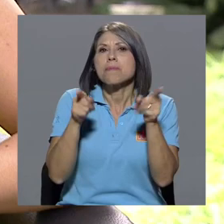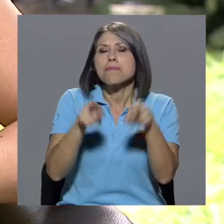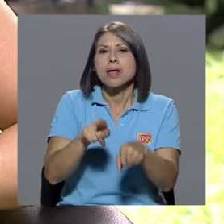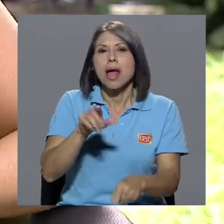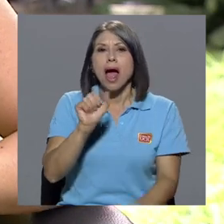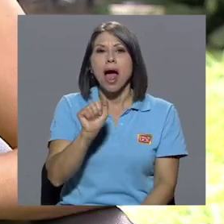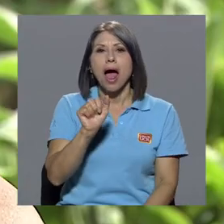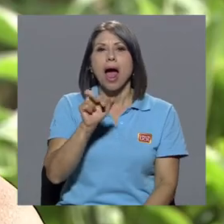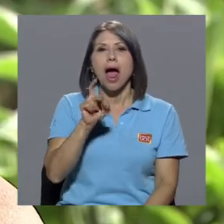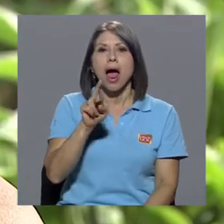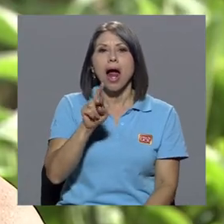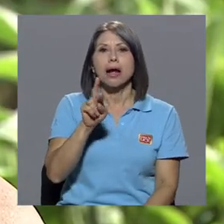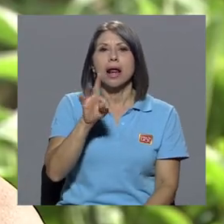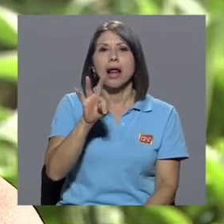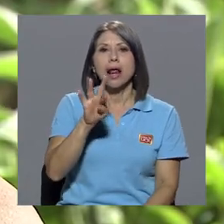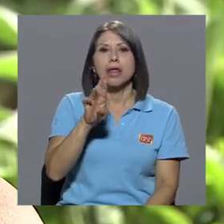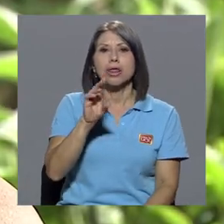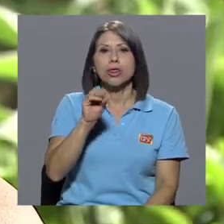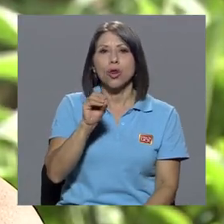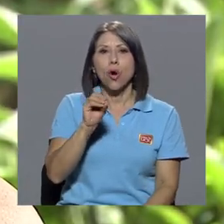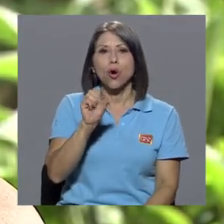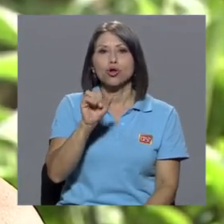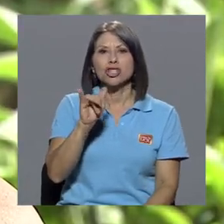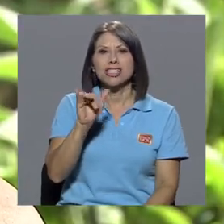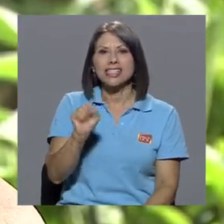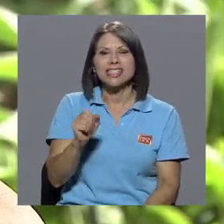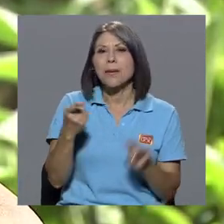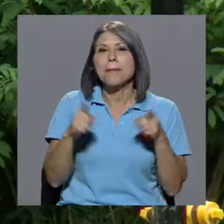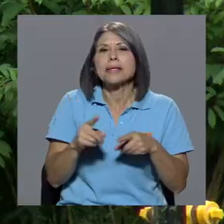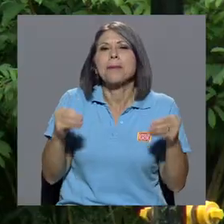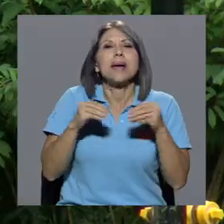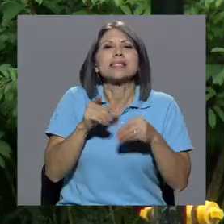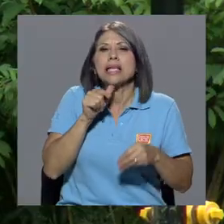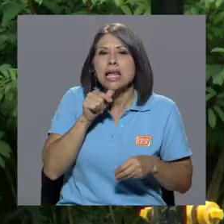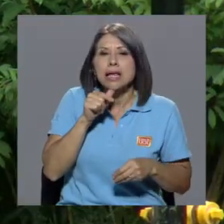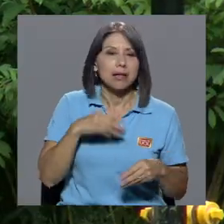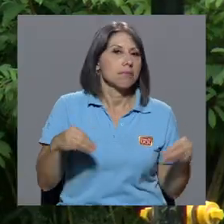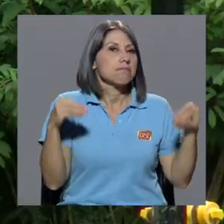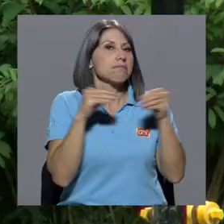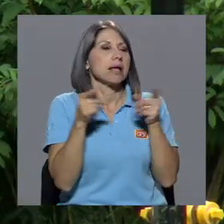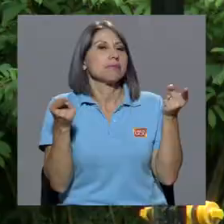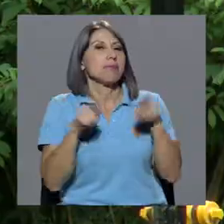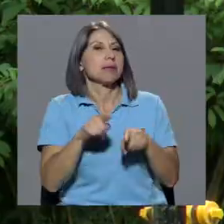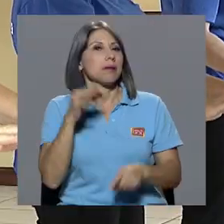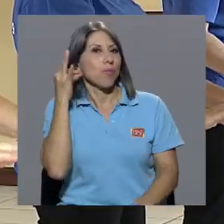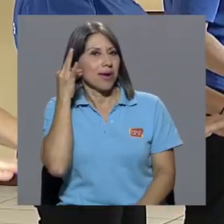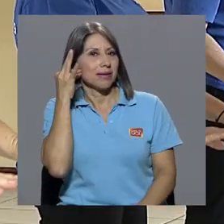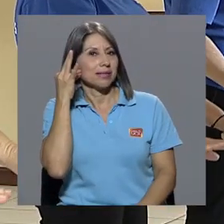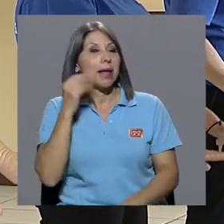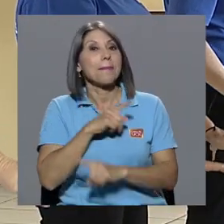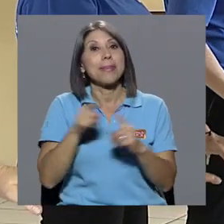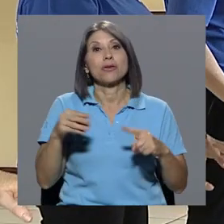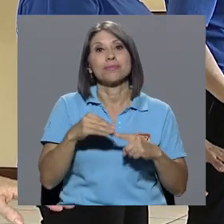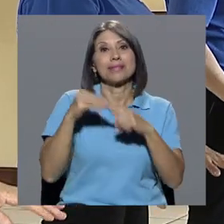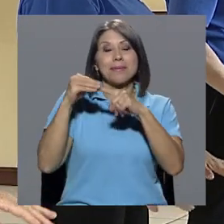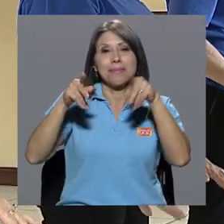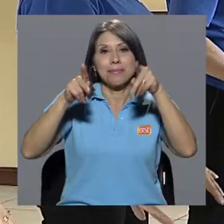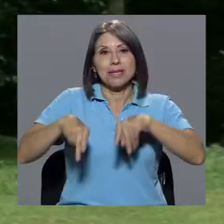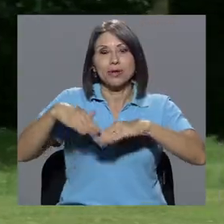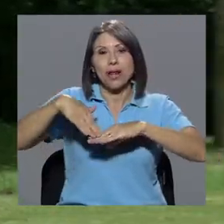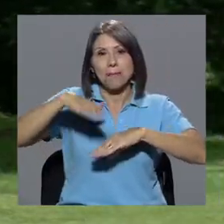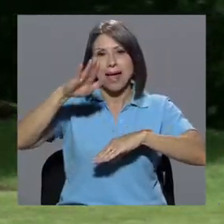la artrosis? De la artrosis. Bueno, la artrosis afecta sobre todo a las mujeres en una mayor medida, pero sobre todo a las personas mayores